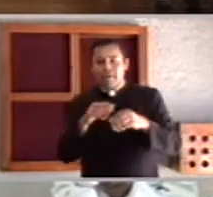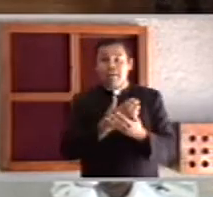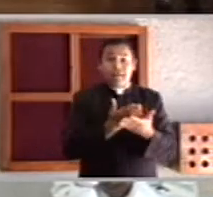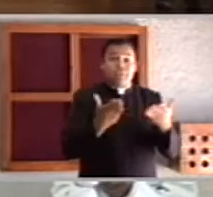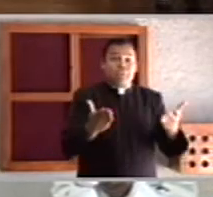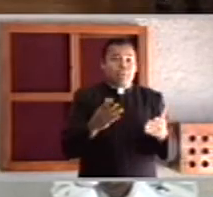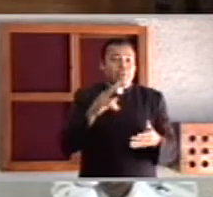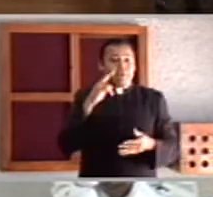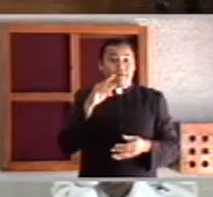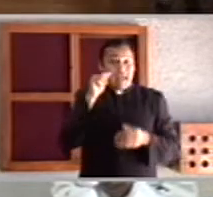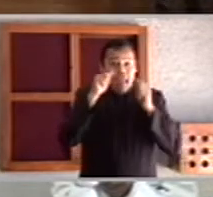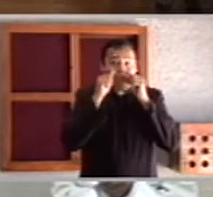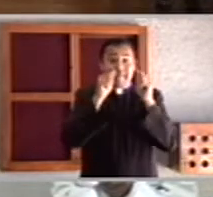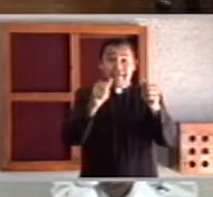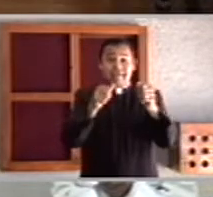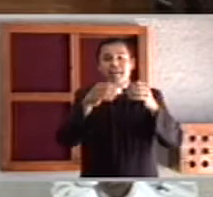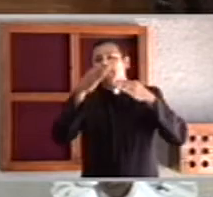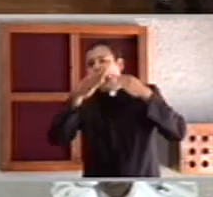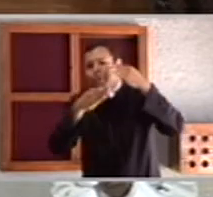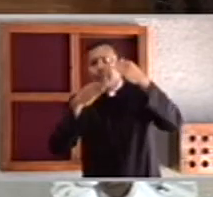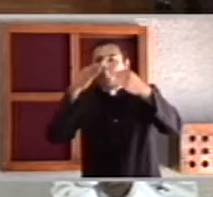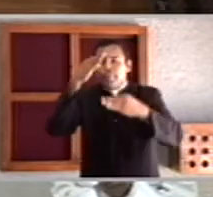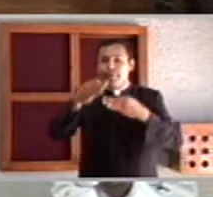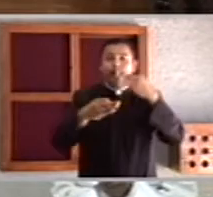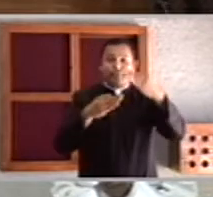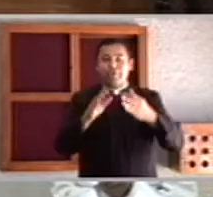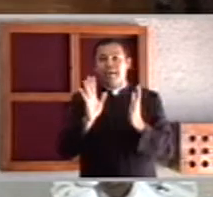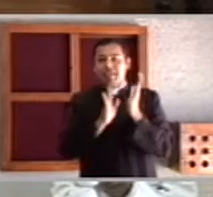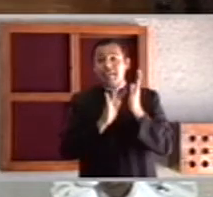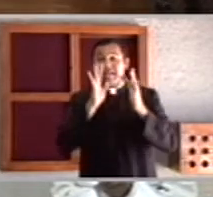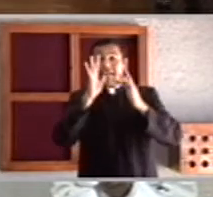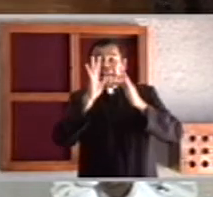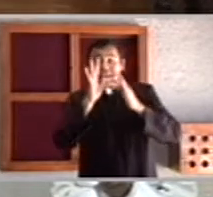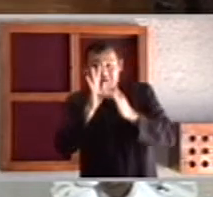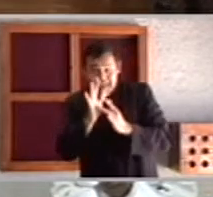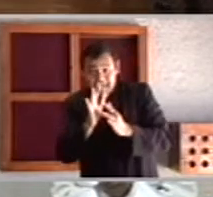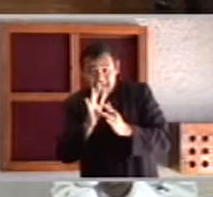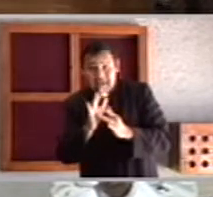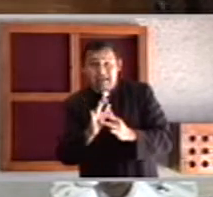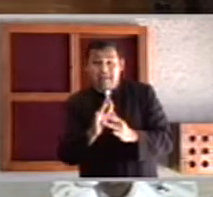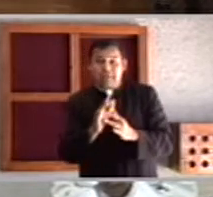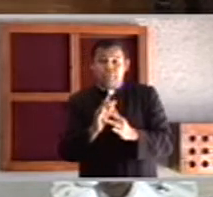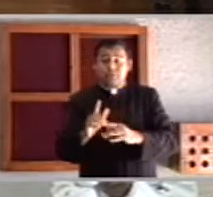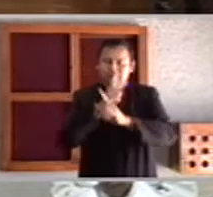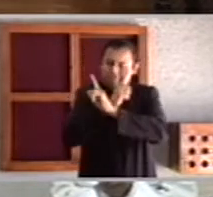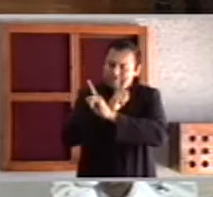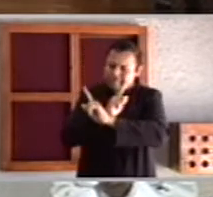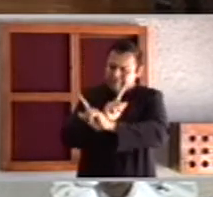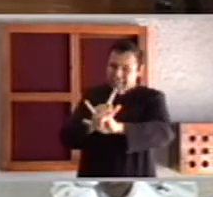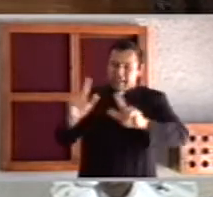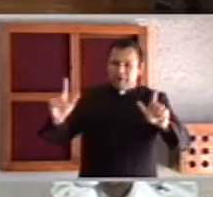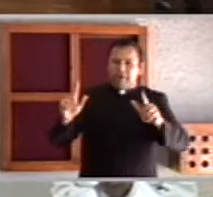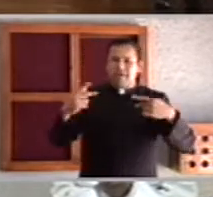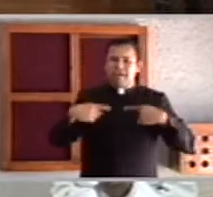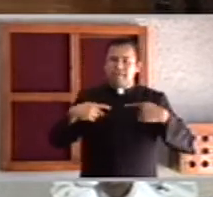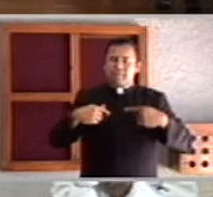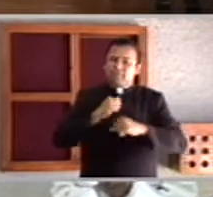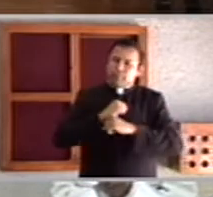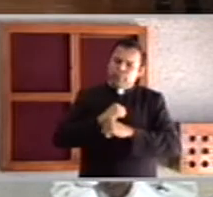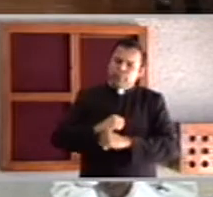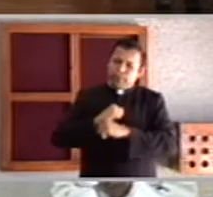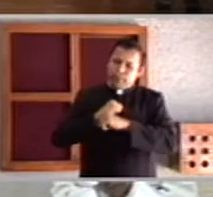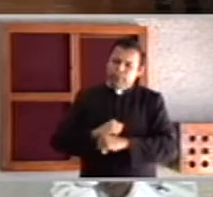Santo Evangelio, para redimir a los cautivos, a los que estaban en